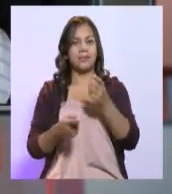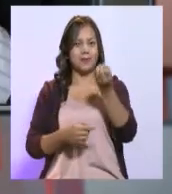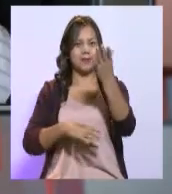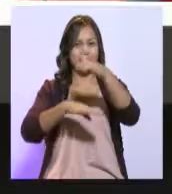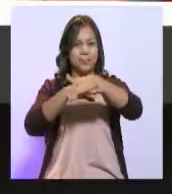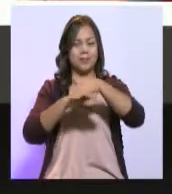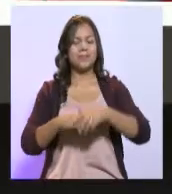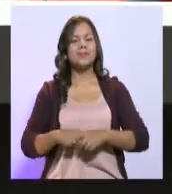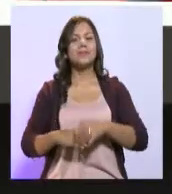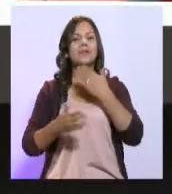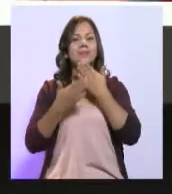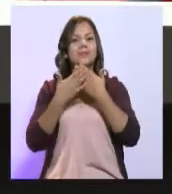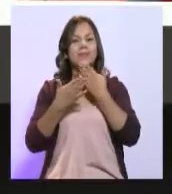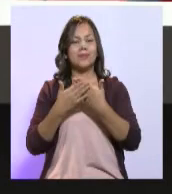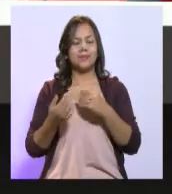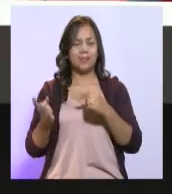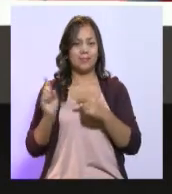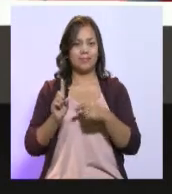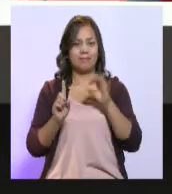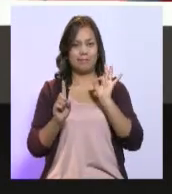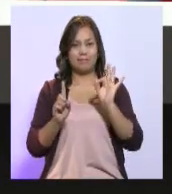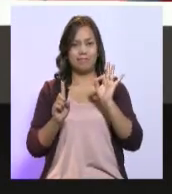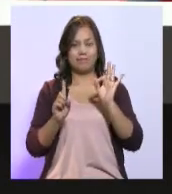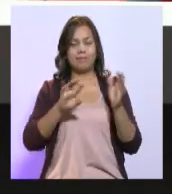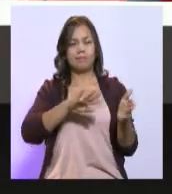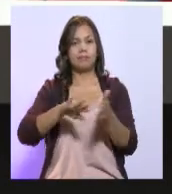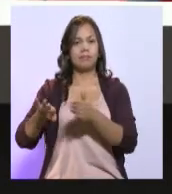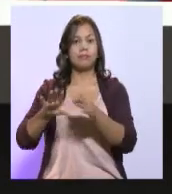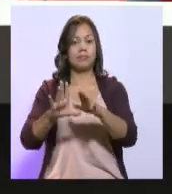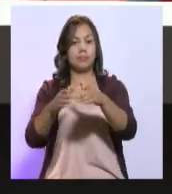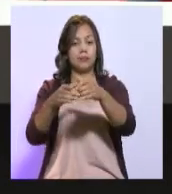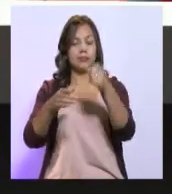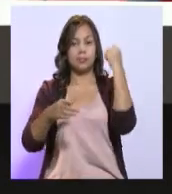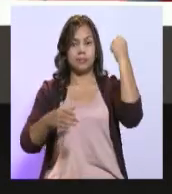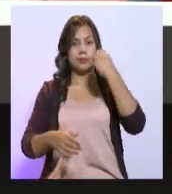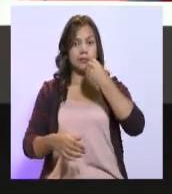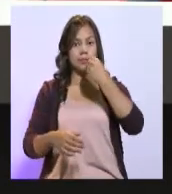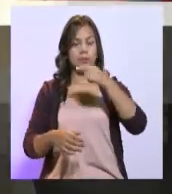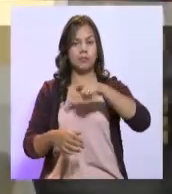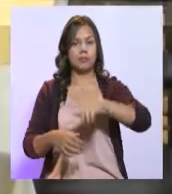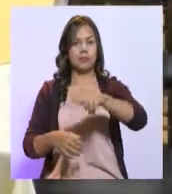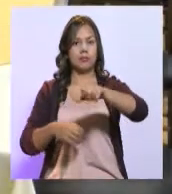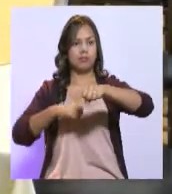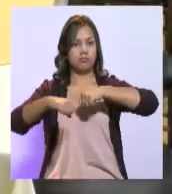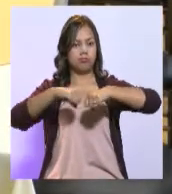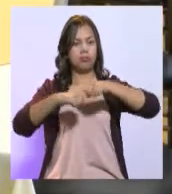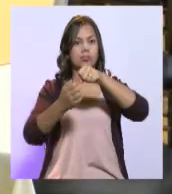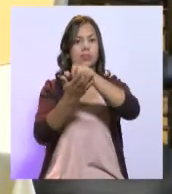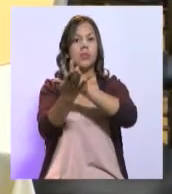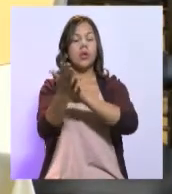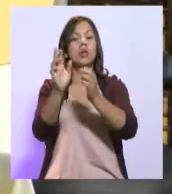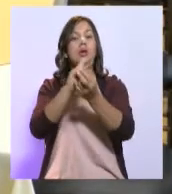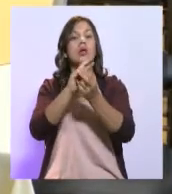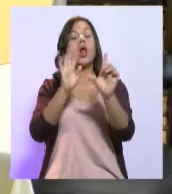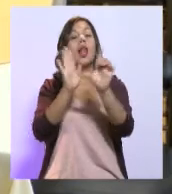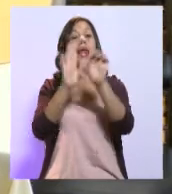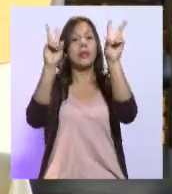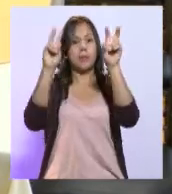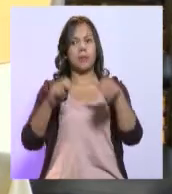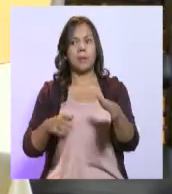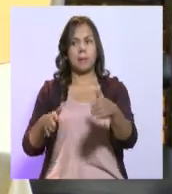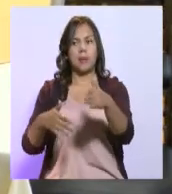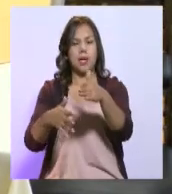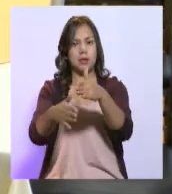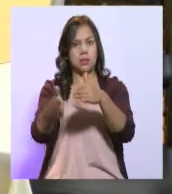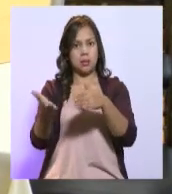tardes. Gracias, Lorena, por la información. La Comisión de Soberanía Alimentaria continúa con la construcción del proyecto de ley de pesca. Esta